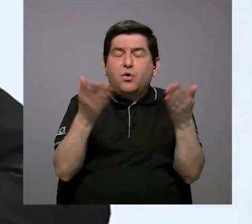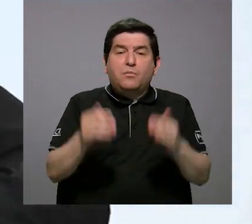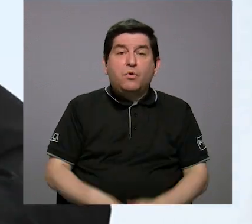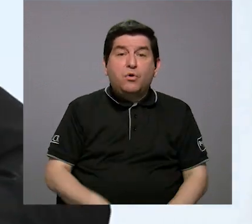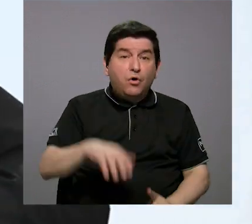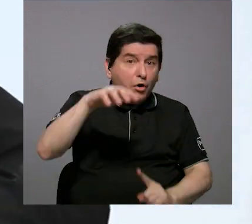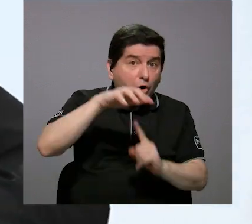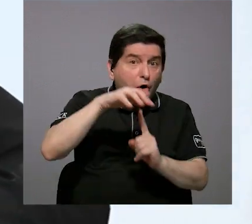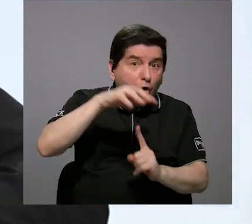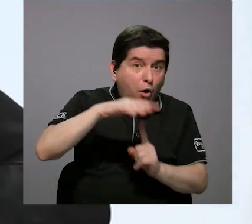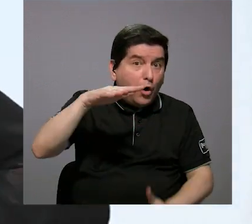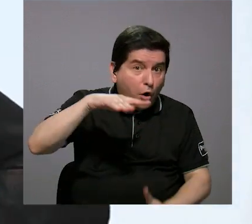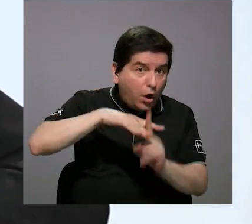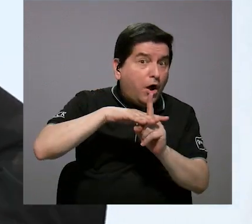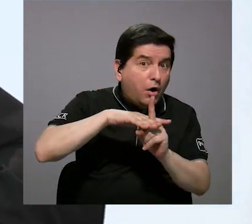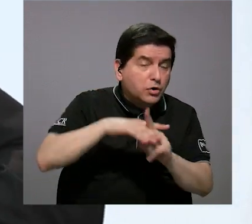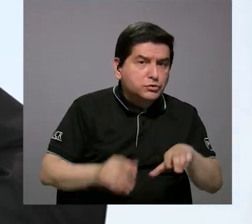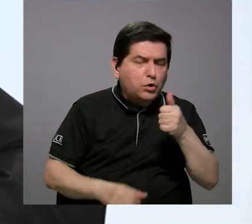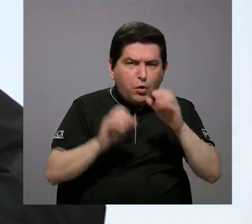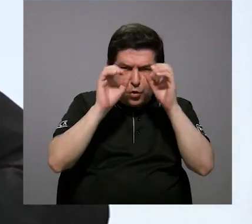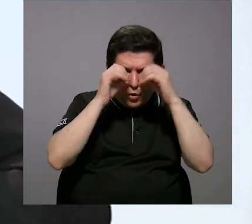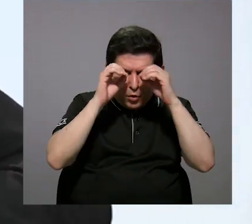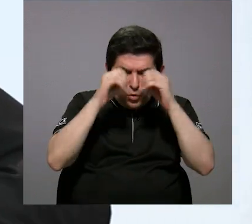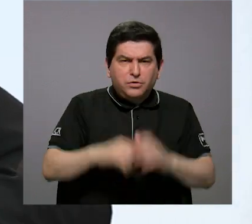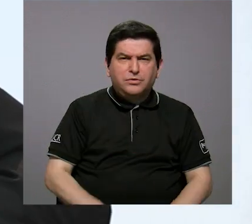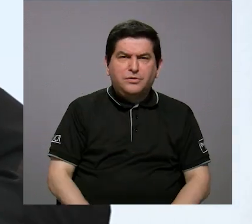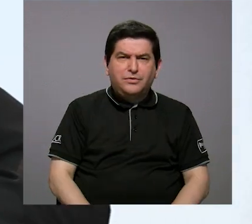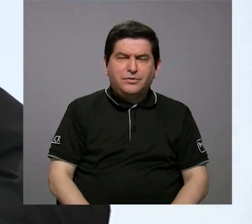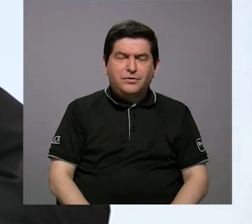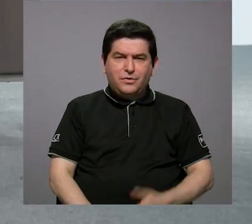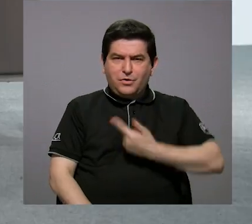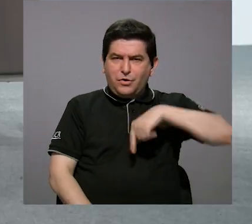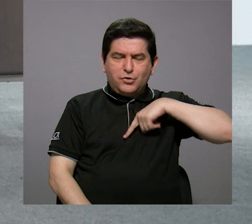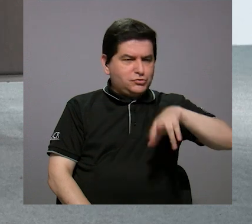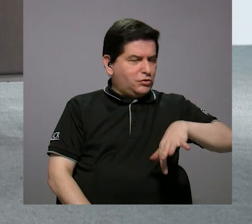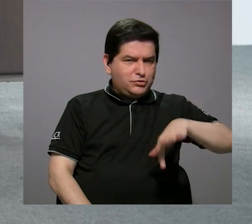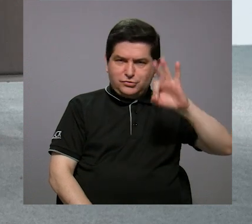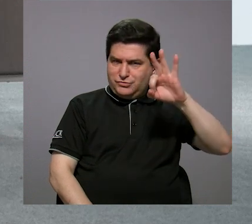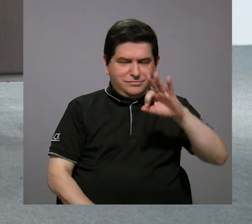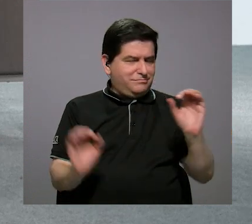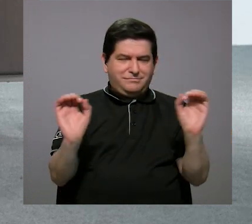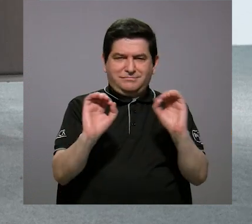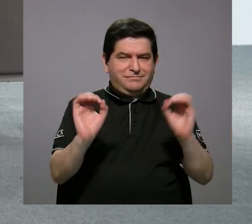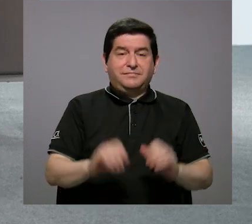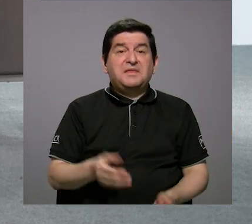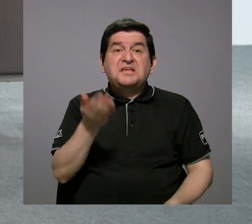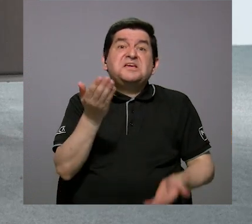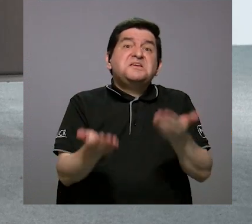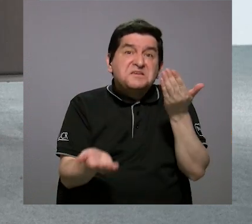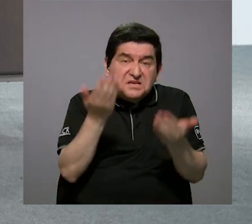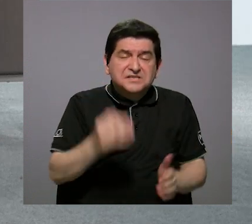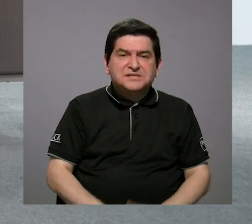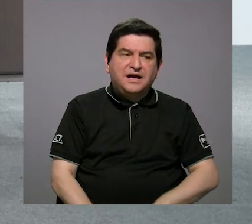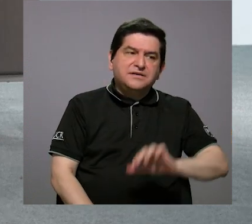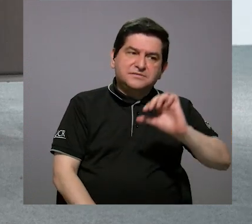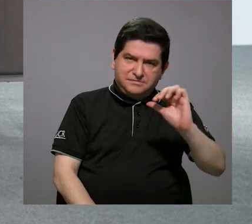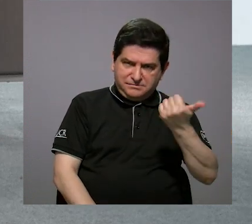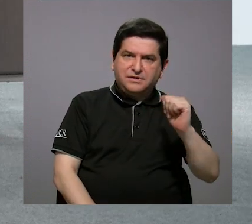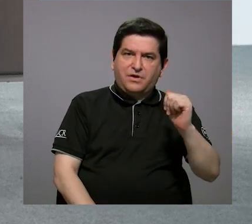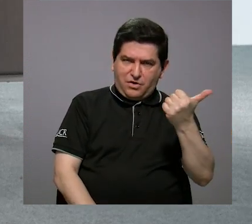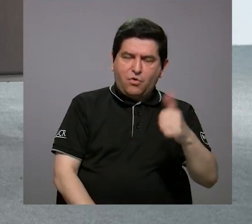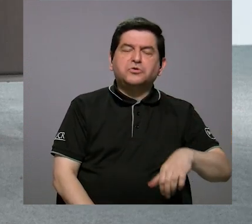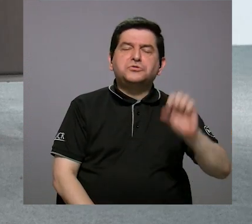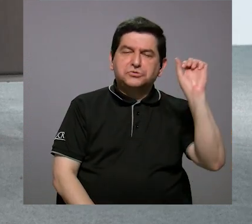de hongos? Presencia ¿O algún otro microorganismo? Todavía no hemos encontrado, ¿verdad? Probablemente en algunos